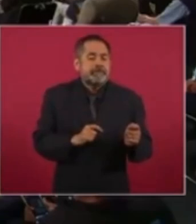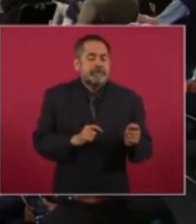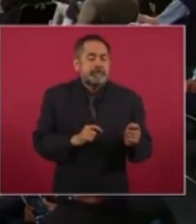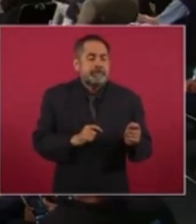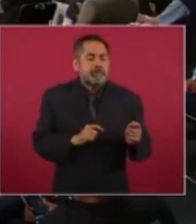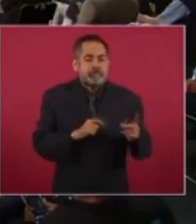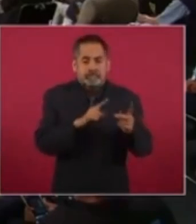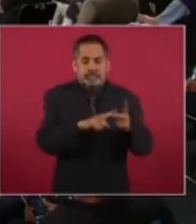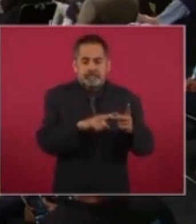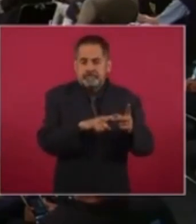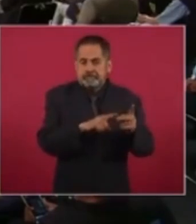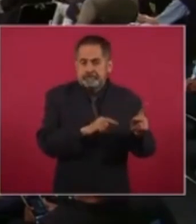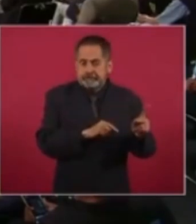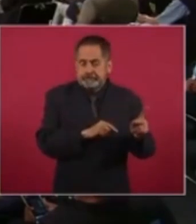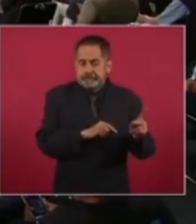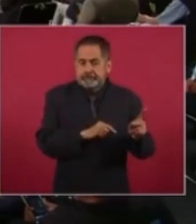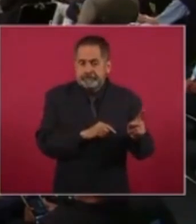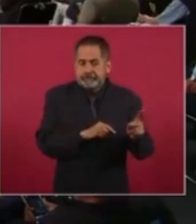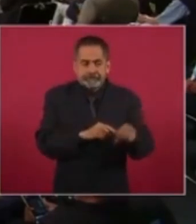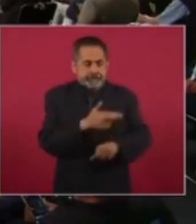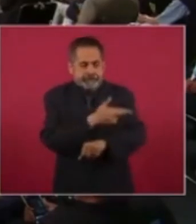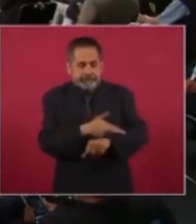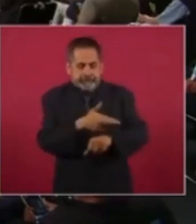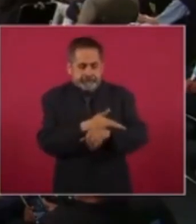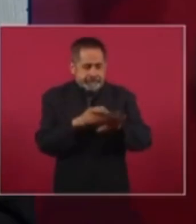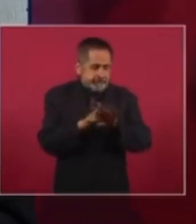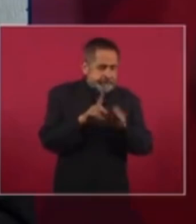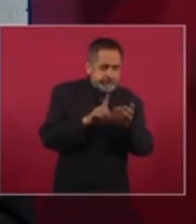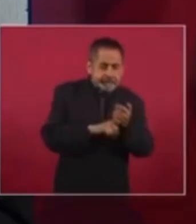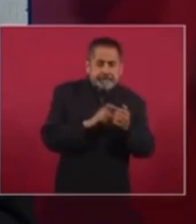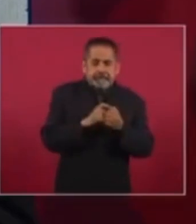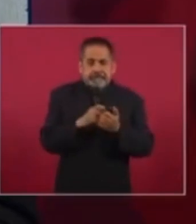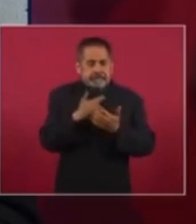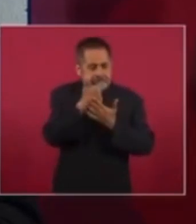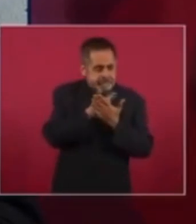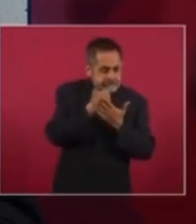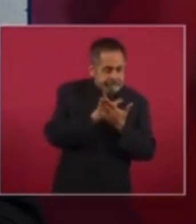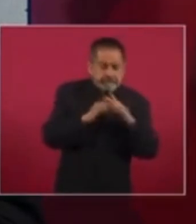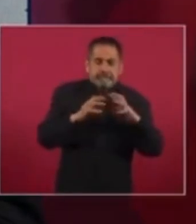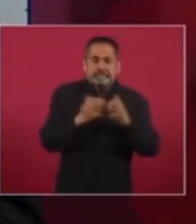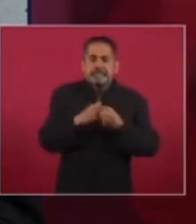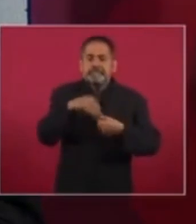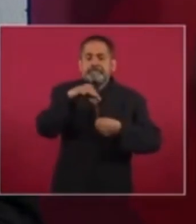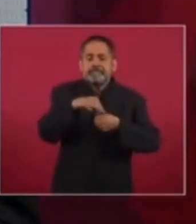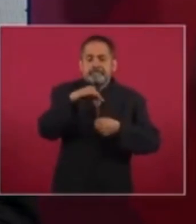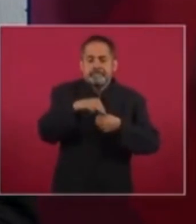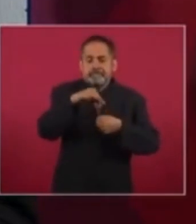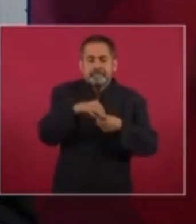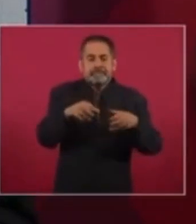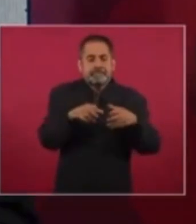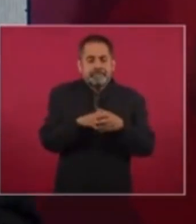llevó a cabo todo el conteo de los votos de